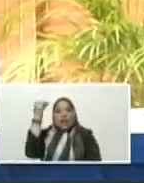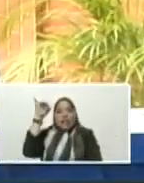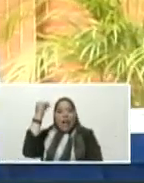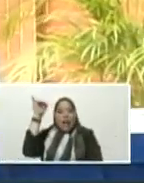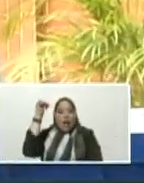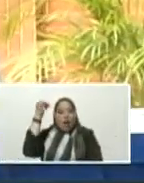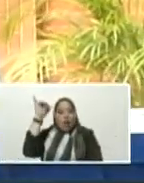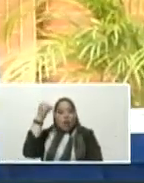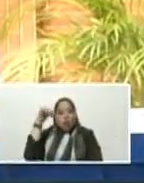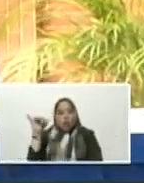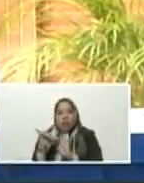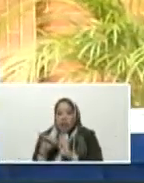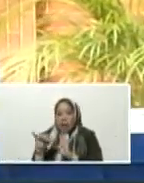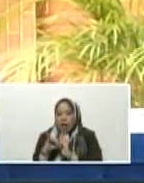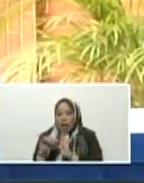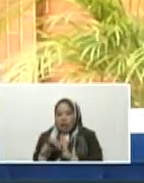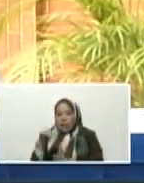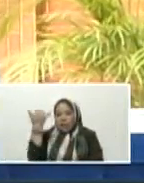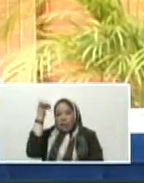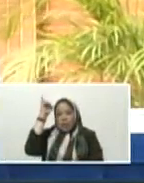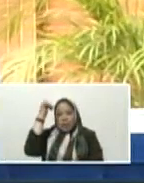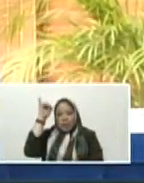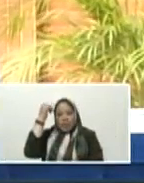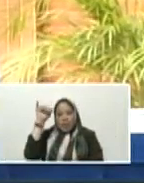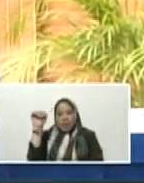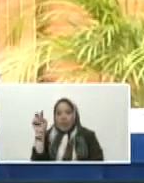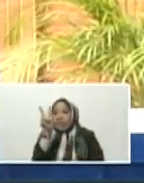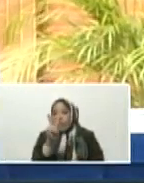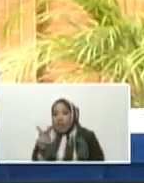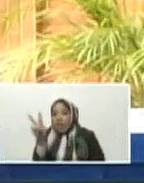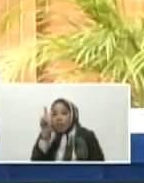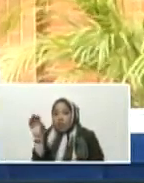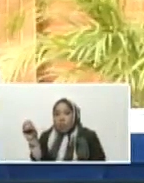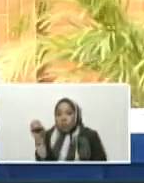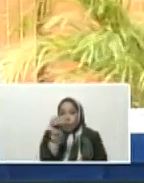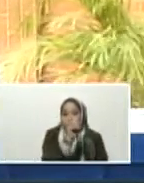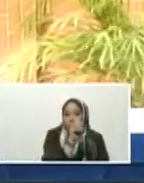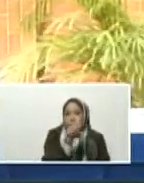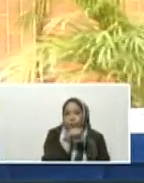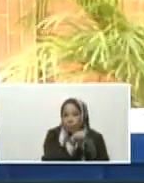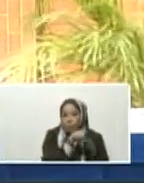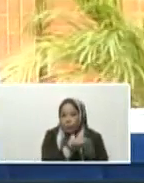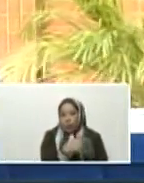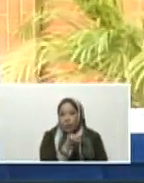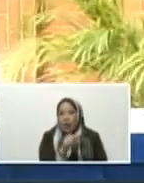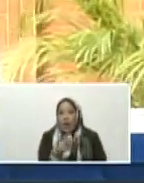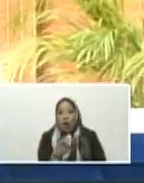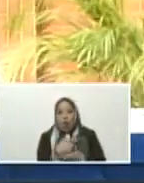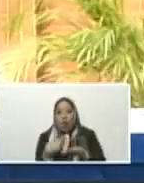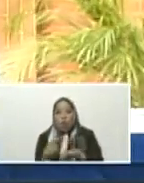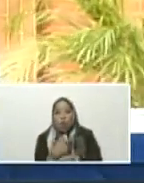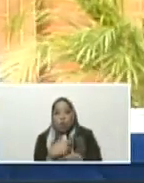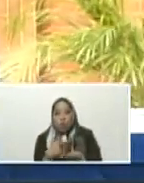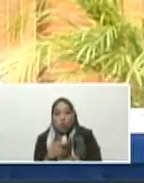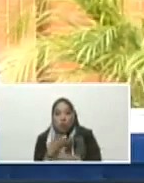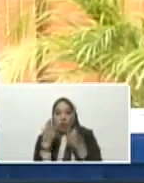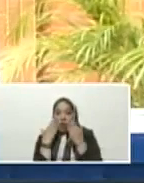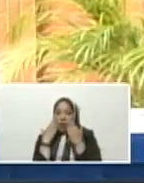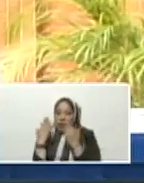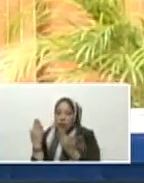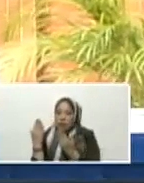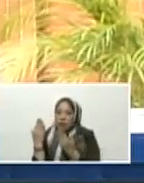otro estado cercano de acá del occidente del país. Allá en San Felipe está el gobernador Julio León